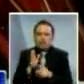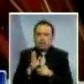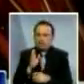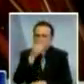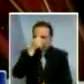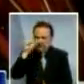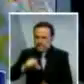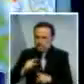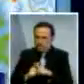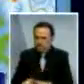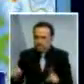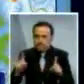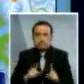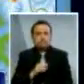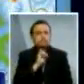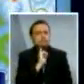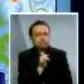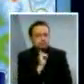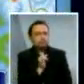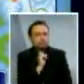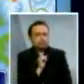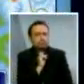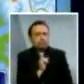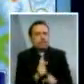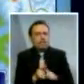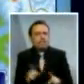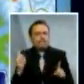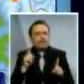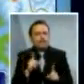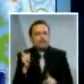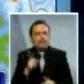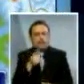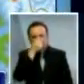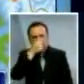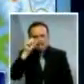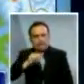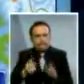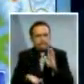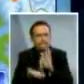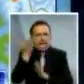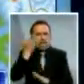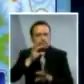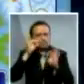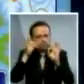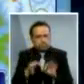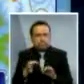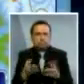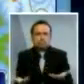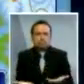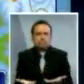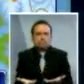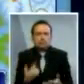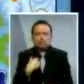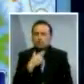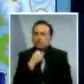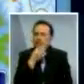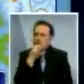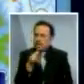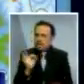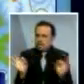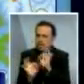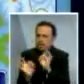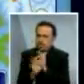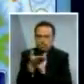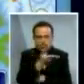distinta? Absolutamente distinta, ¿no? Habría tenido una pena mucho más alta, quiero lo que correspondía, porque yo quiero explicarle a